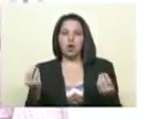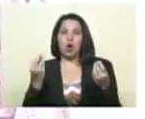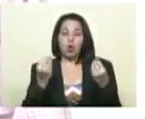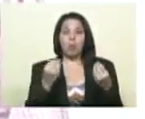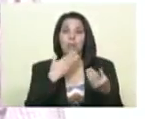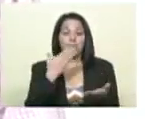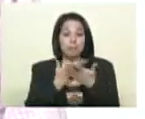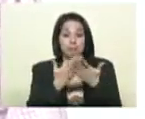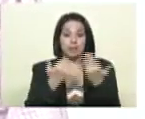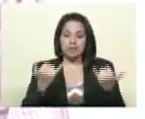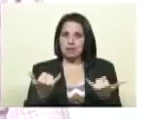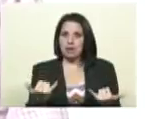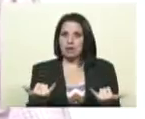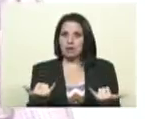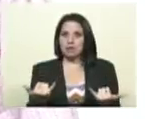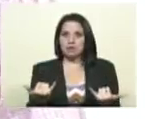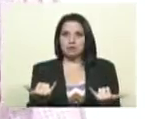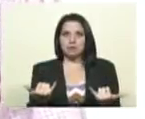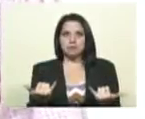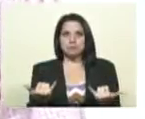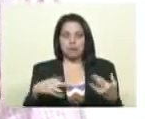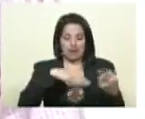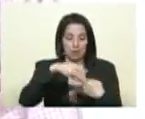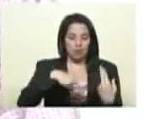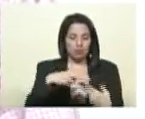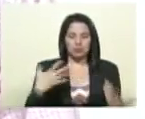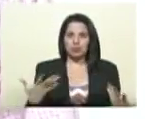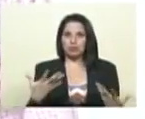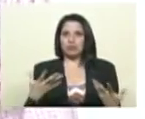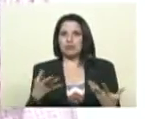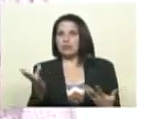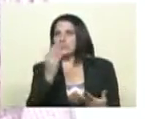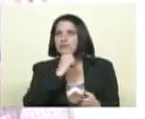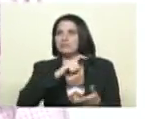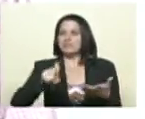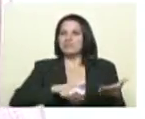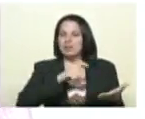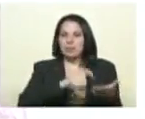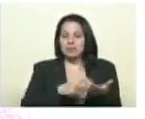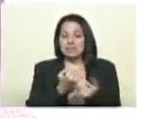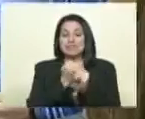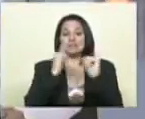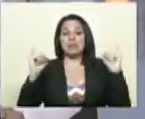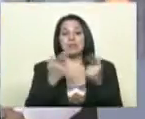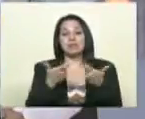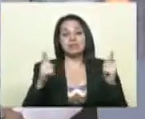inherente a la promesa revolucionaria no está completa la revolución sin esa independencia económica